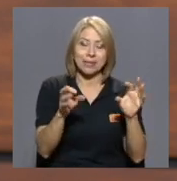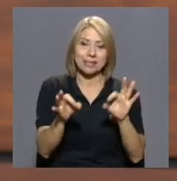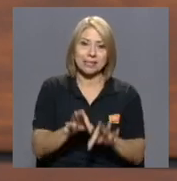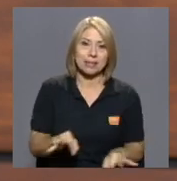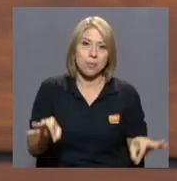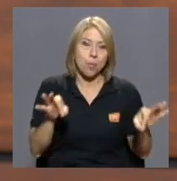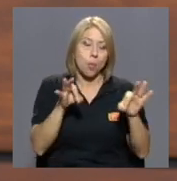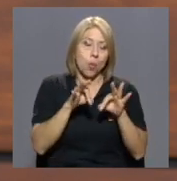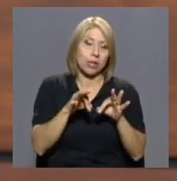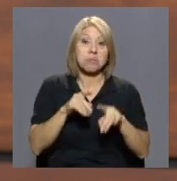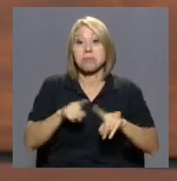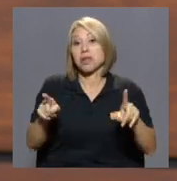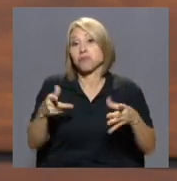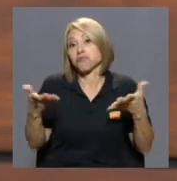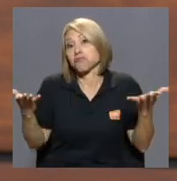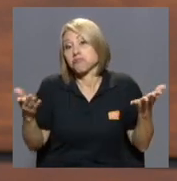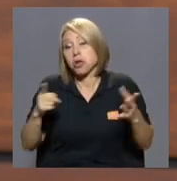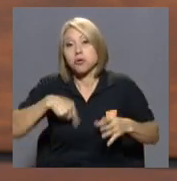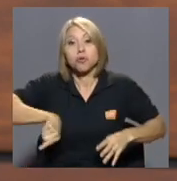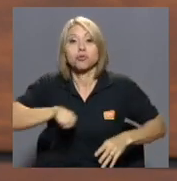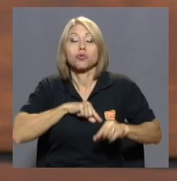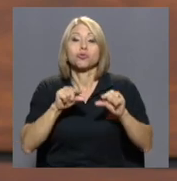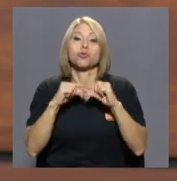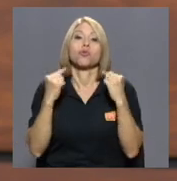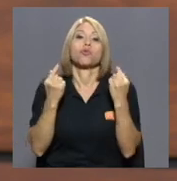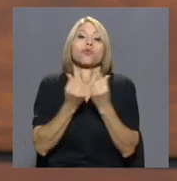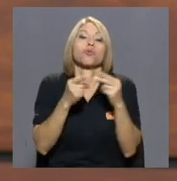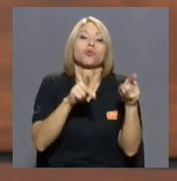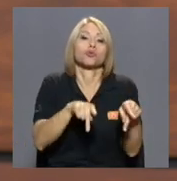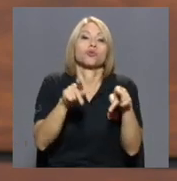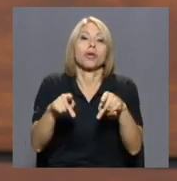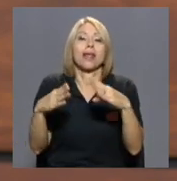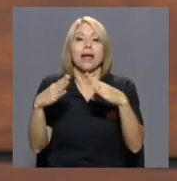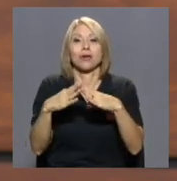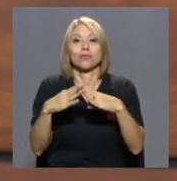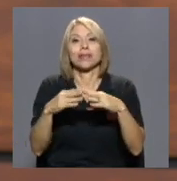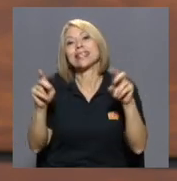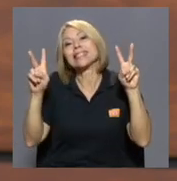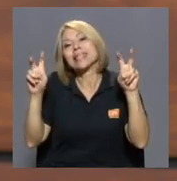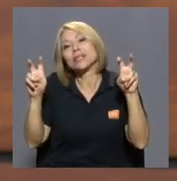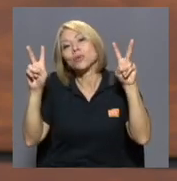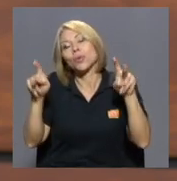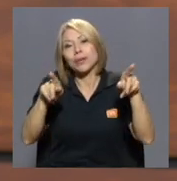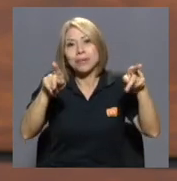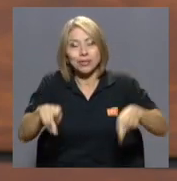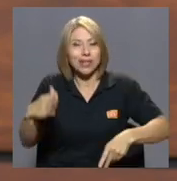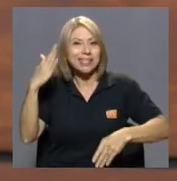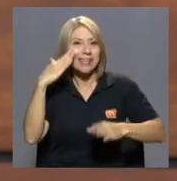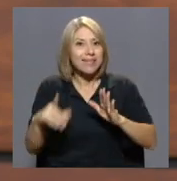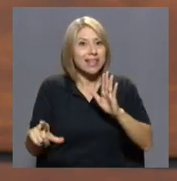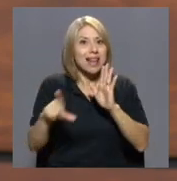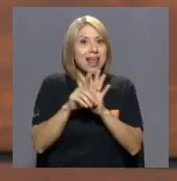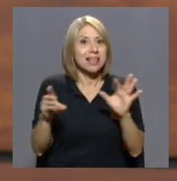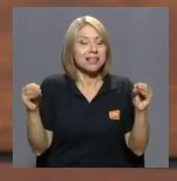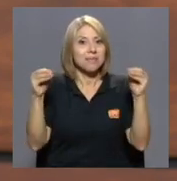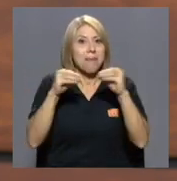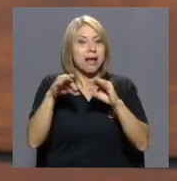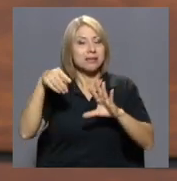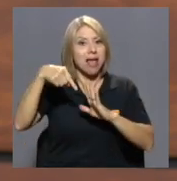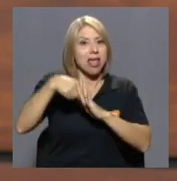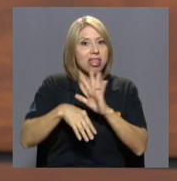somos un grupo ciudadano, se supone que los que saben de leyes y de temas más pesados son los diputados, y